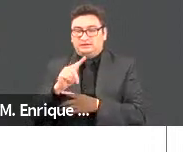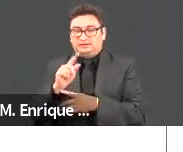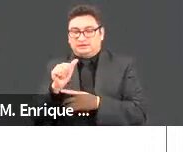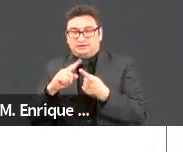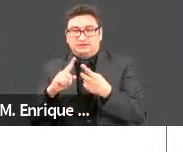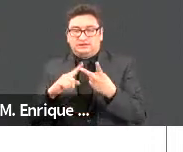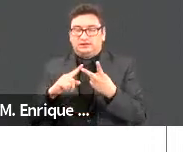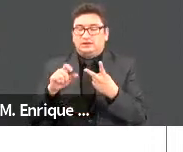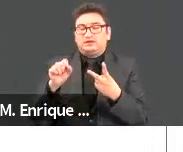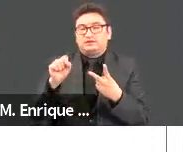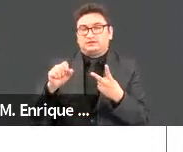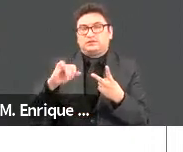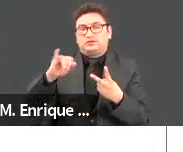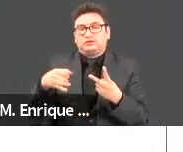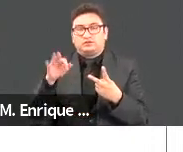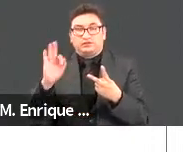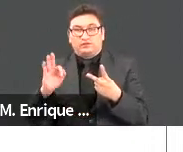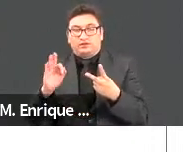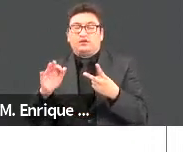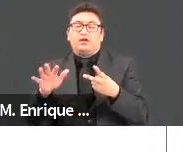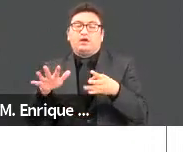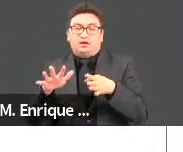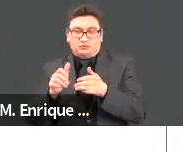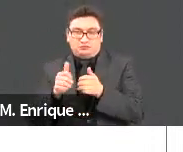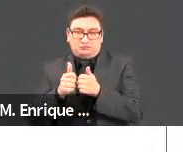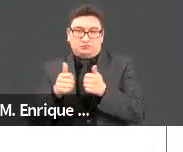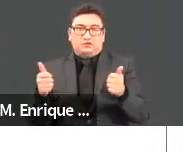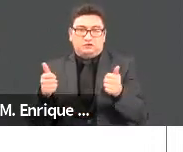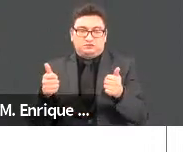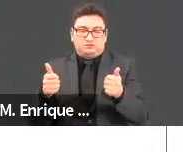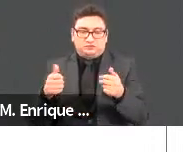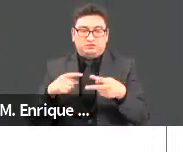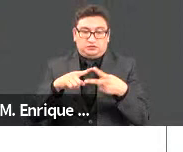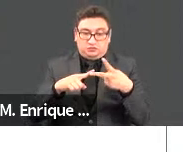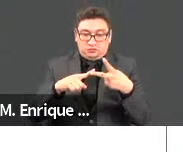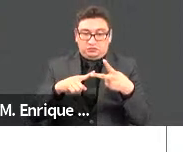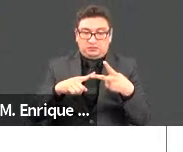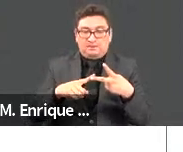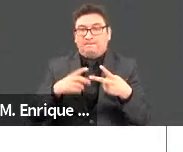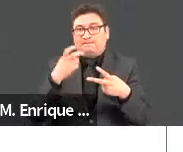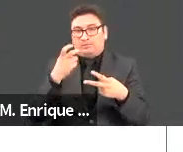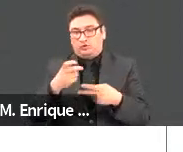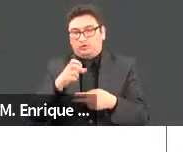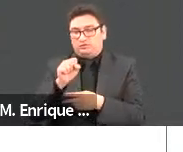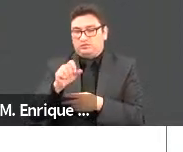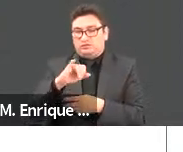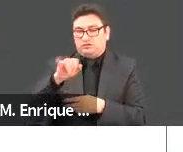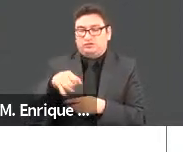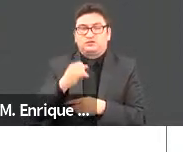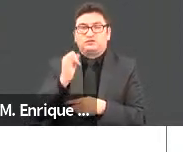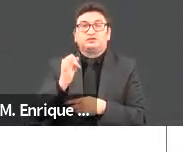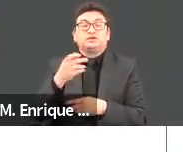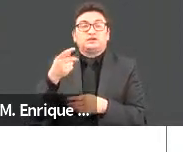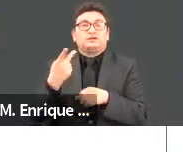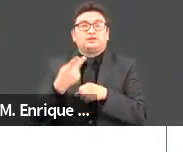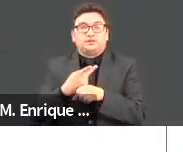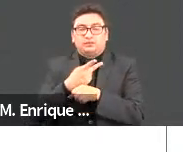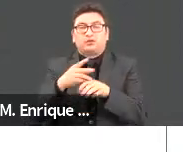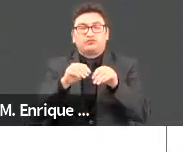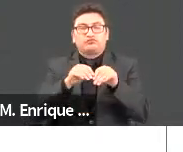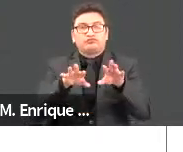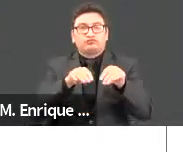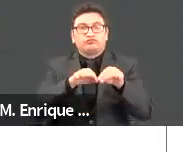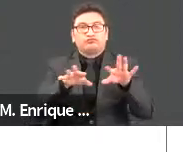del Semanario Judicial de la Federación. En este sentido, el Semanario Judicial se convierte en una